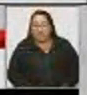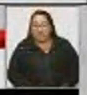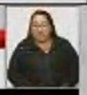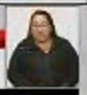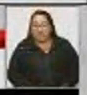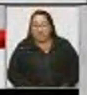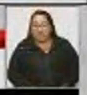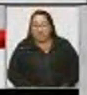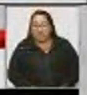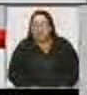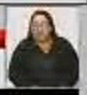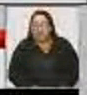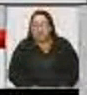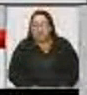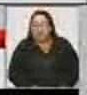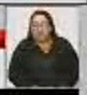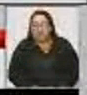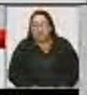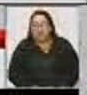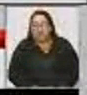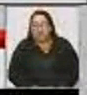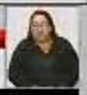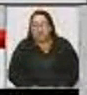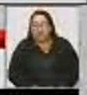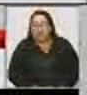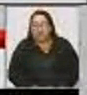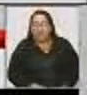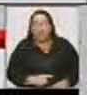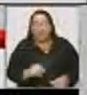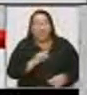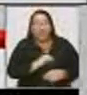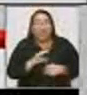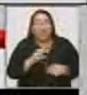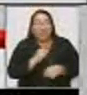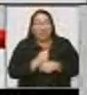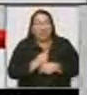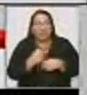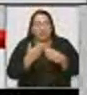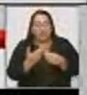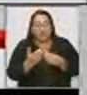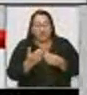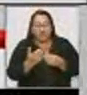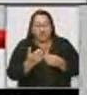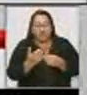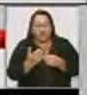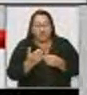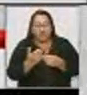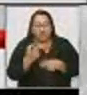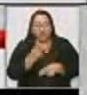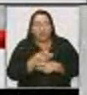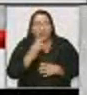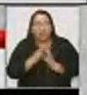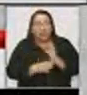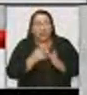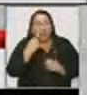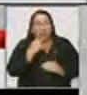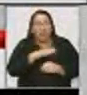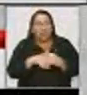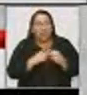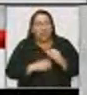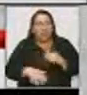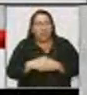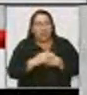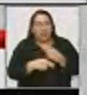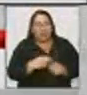Durante el año 2018, diversos sectores han realizado acciones con la finalidad de prevenir y reducir la violencia de género en